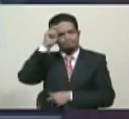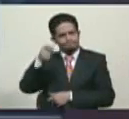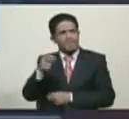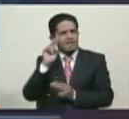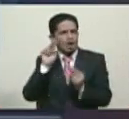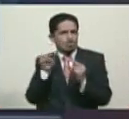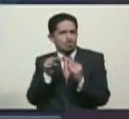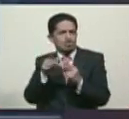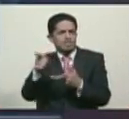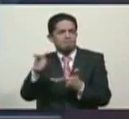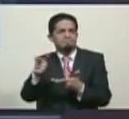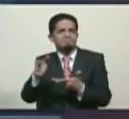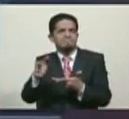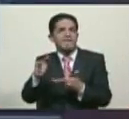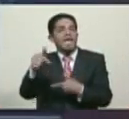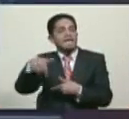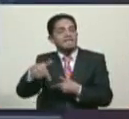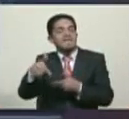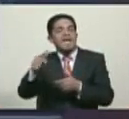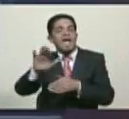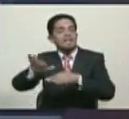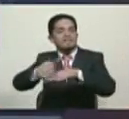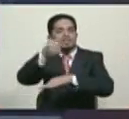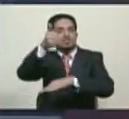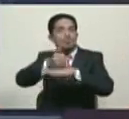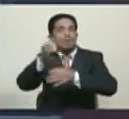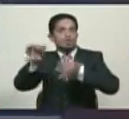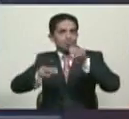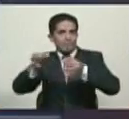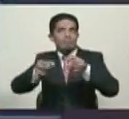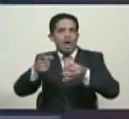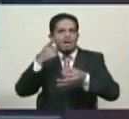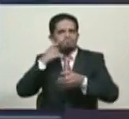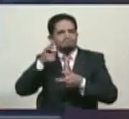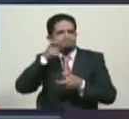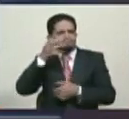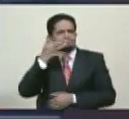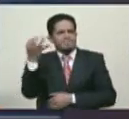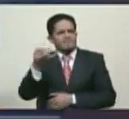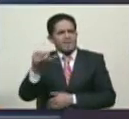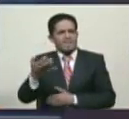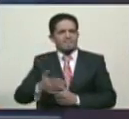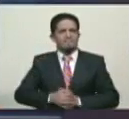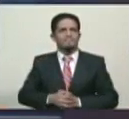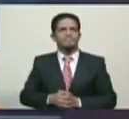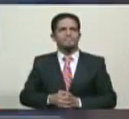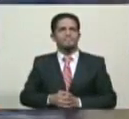las autoridades legítimas del Tribunal Supremo de Justicia.